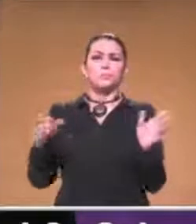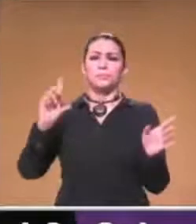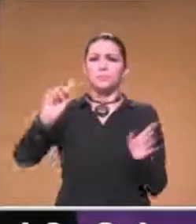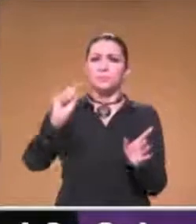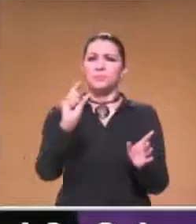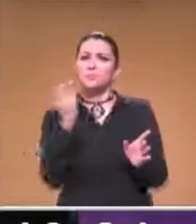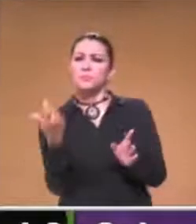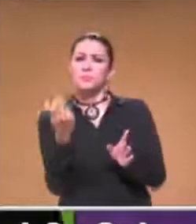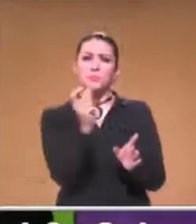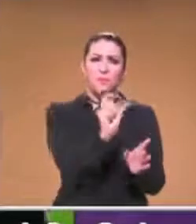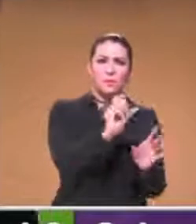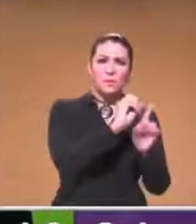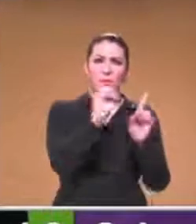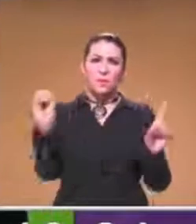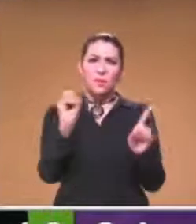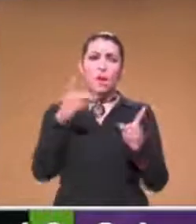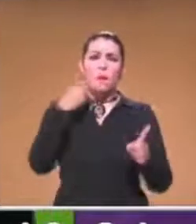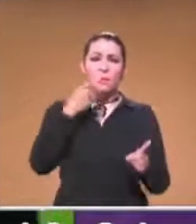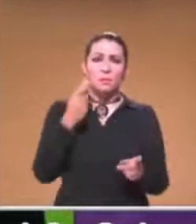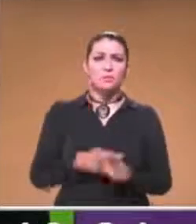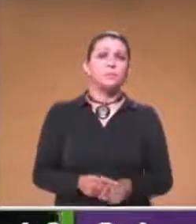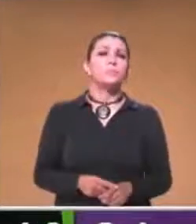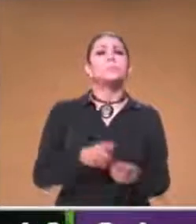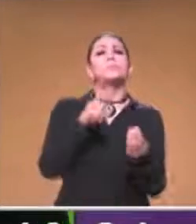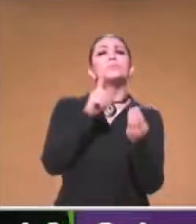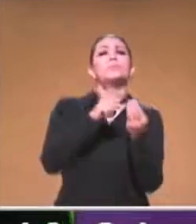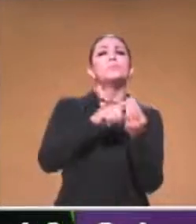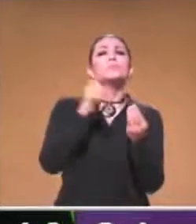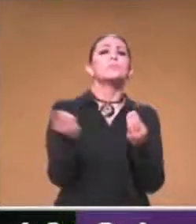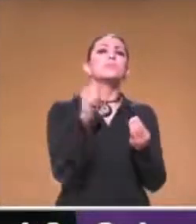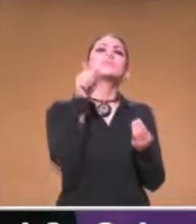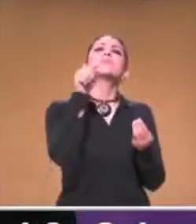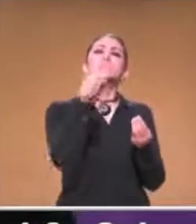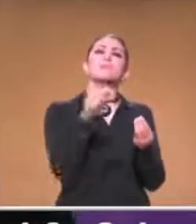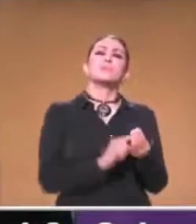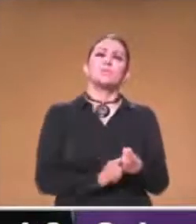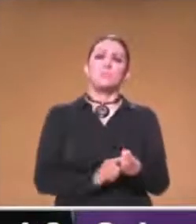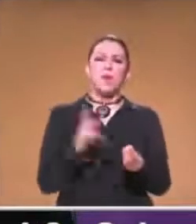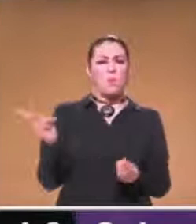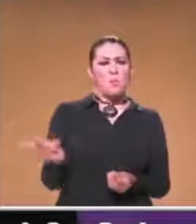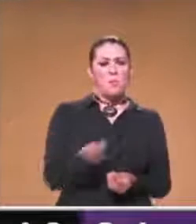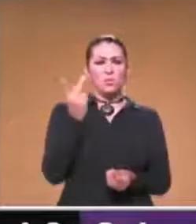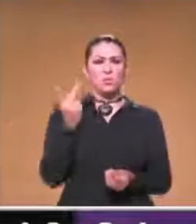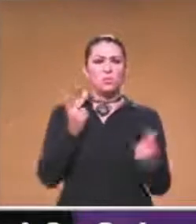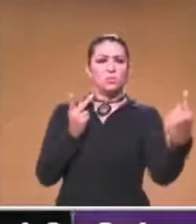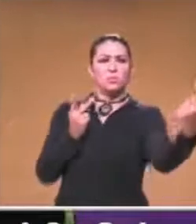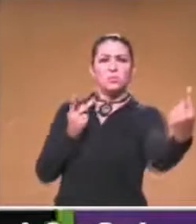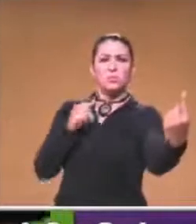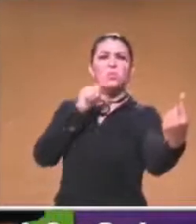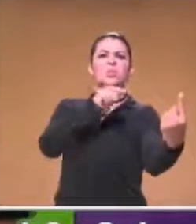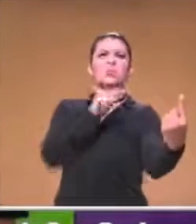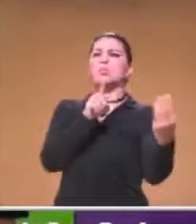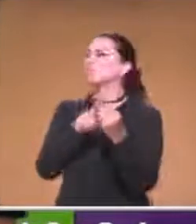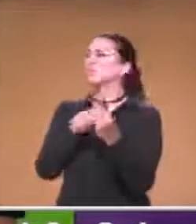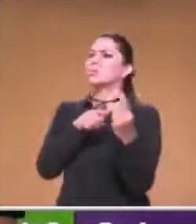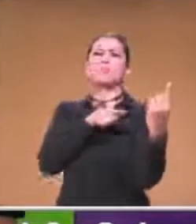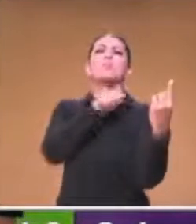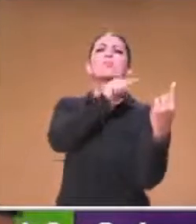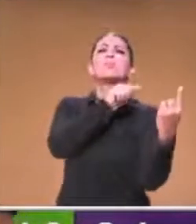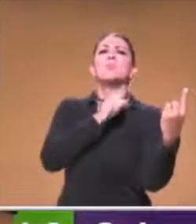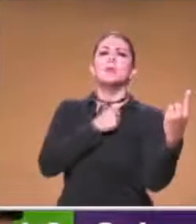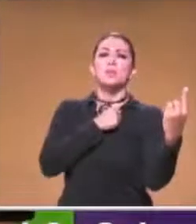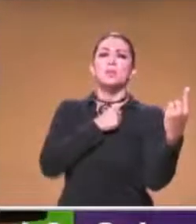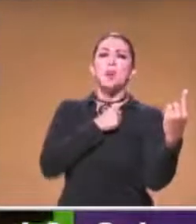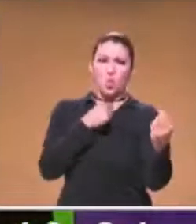la pregunta donde decíamos Who is she? ¿Quién es ella? Si yo quiero preguntar directamente si ella es una actriz que tal vez